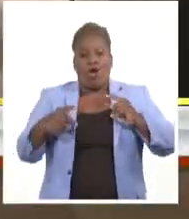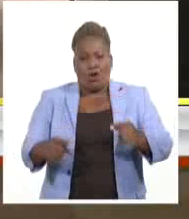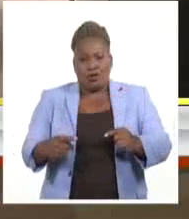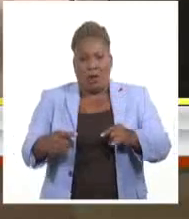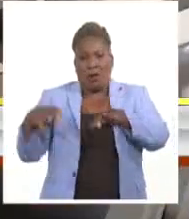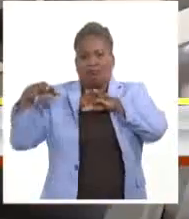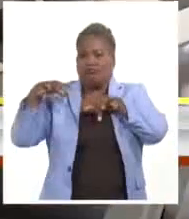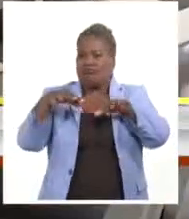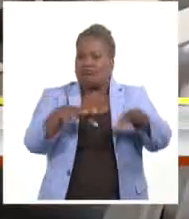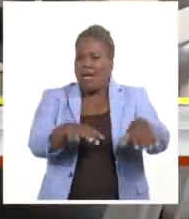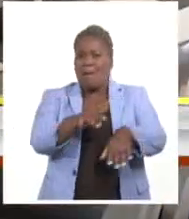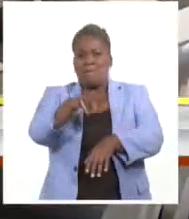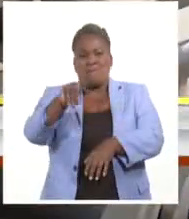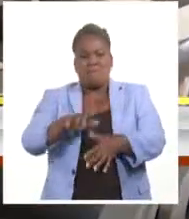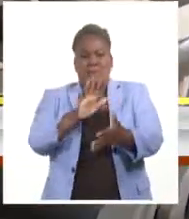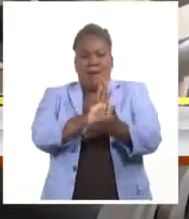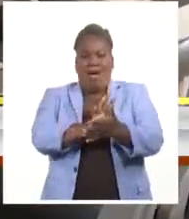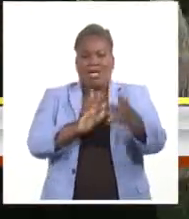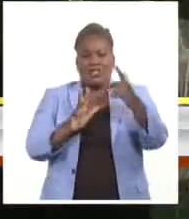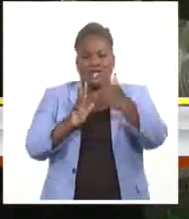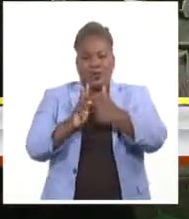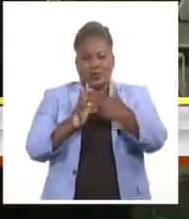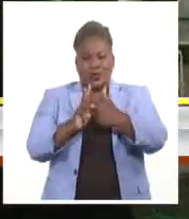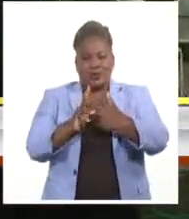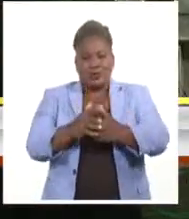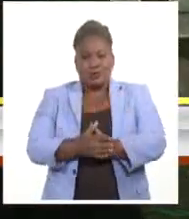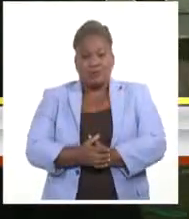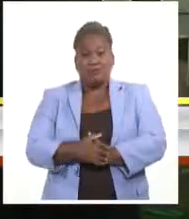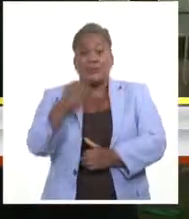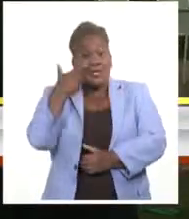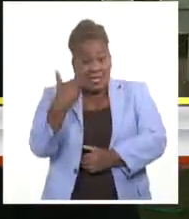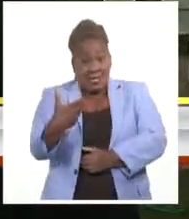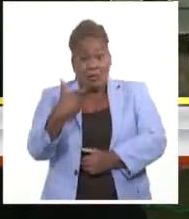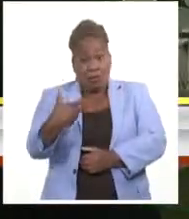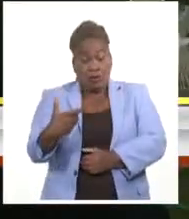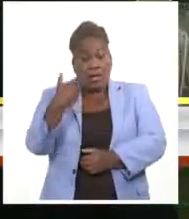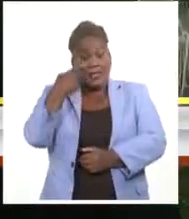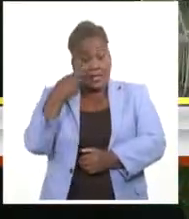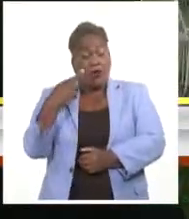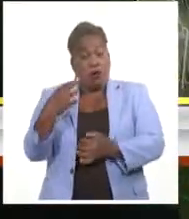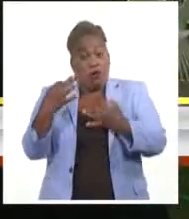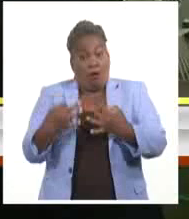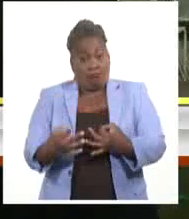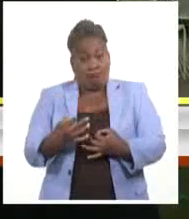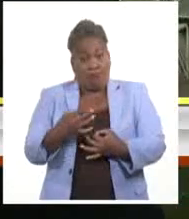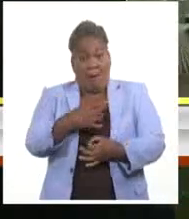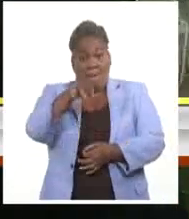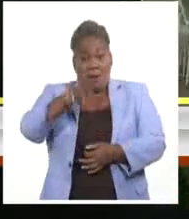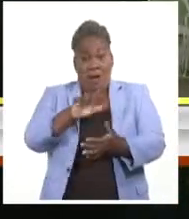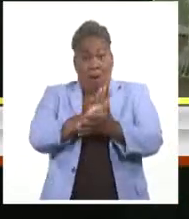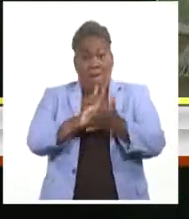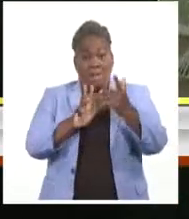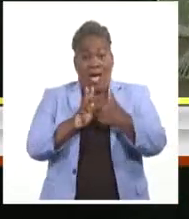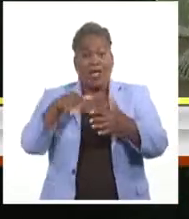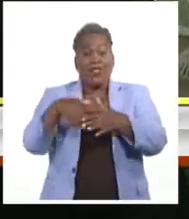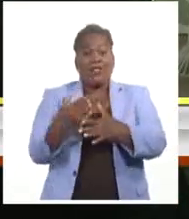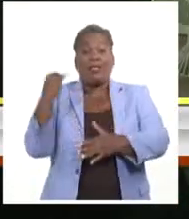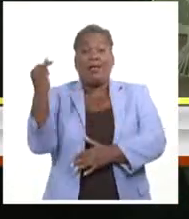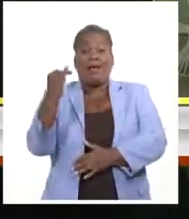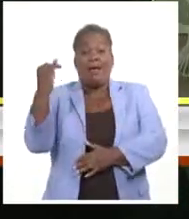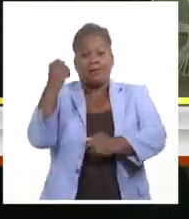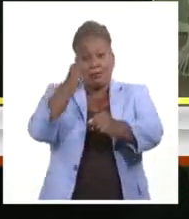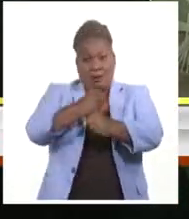desfilar por el Día Internacional de los Trabajadores. Y es muy importante que se reconozca el 1 de mayo como Día Internacional de los